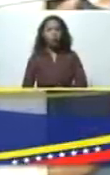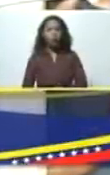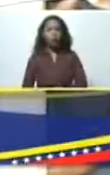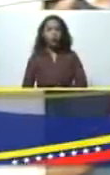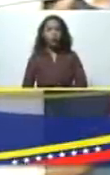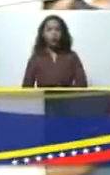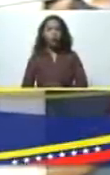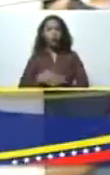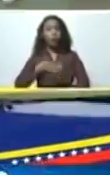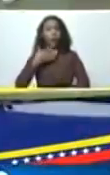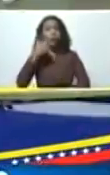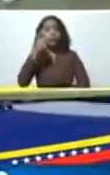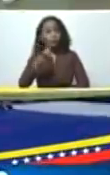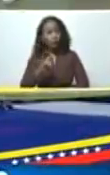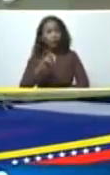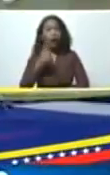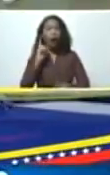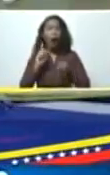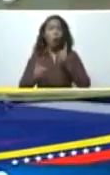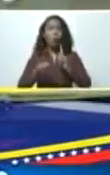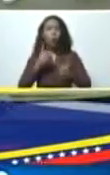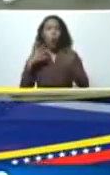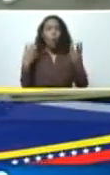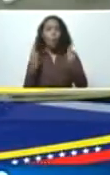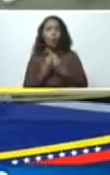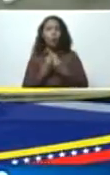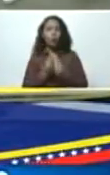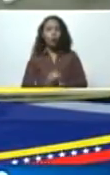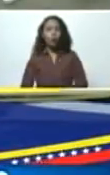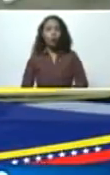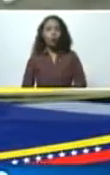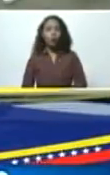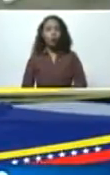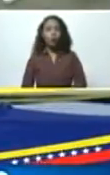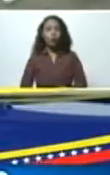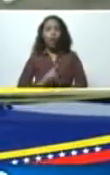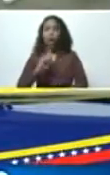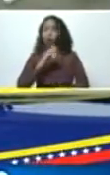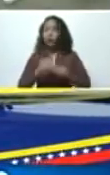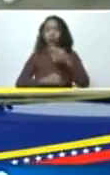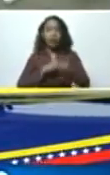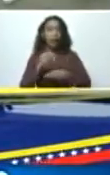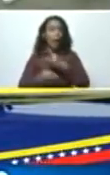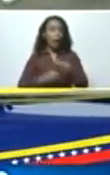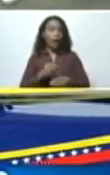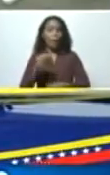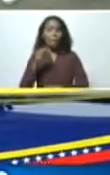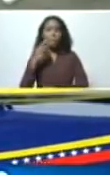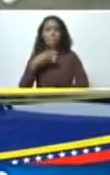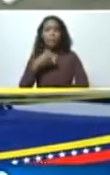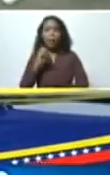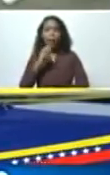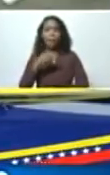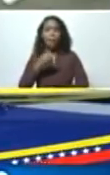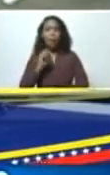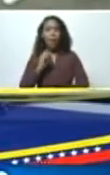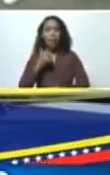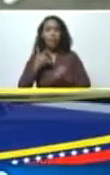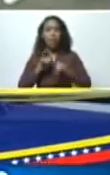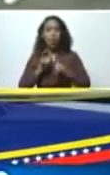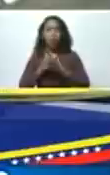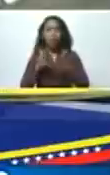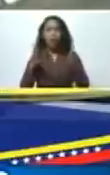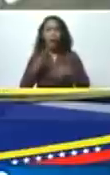Puede ser que algunos compañeros que no se hayan forjado ahí, Pepe, hijo del gran